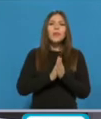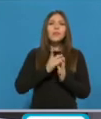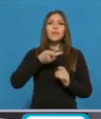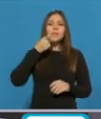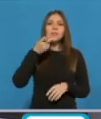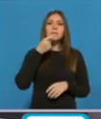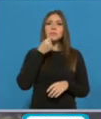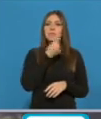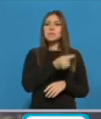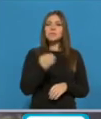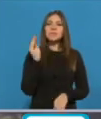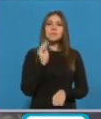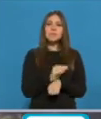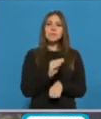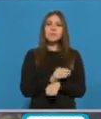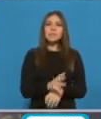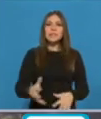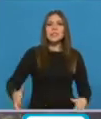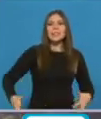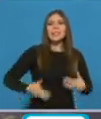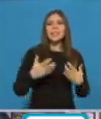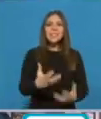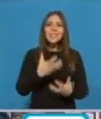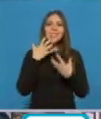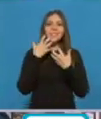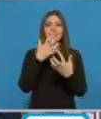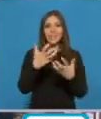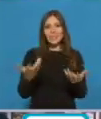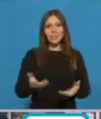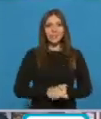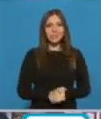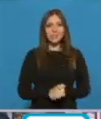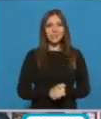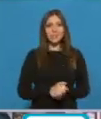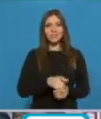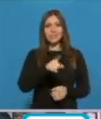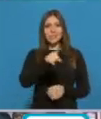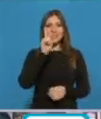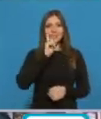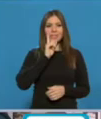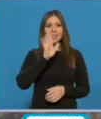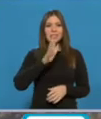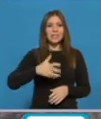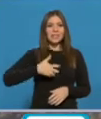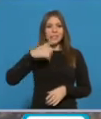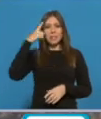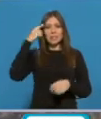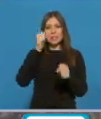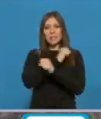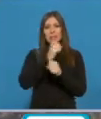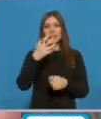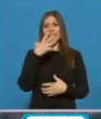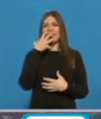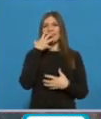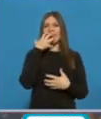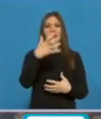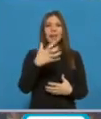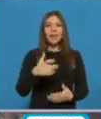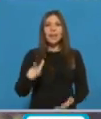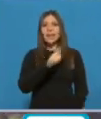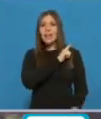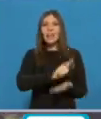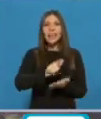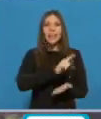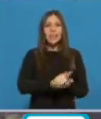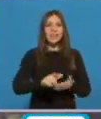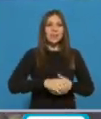me van a hacer caso. Claro. Entonces, a la primera, que algo quería yo, me pegué, así como loca, pegué un grito de recoge eso,